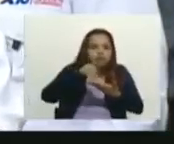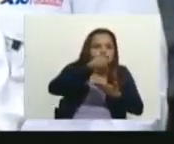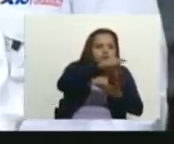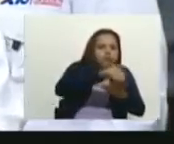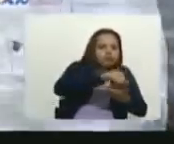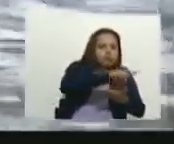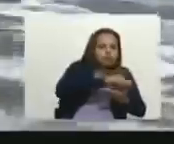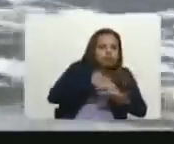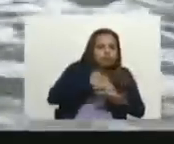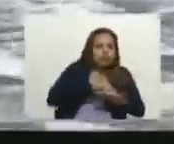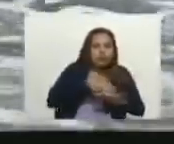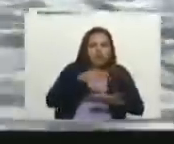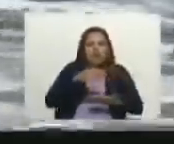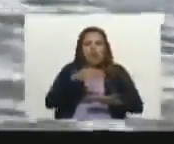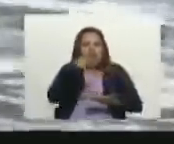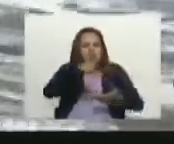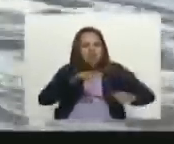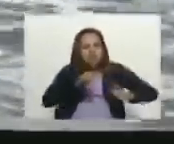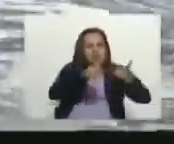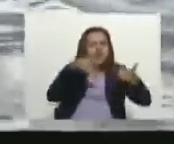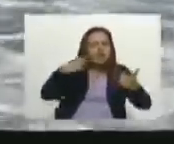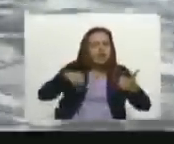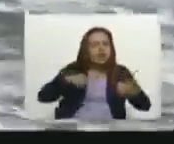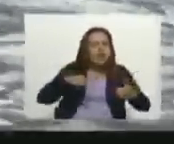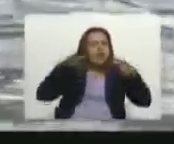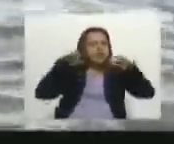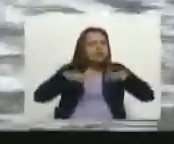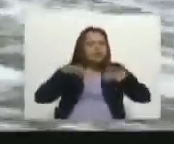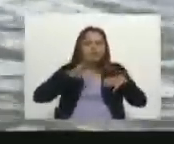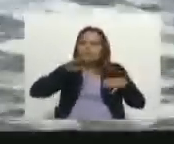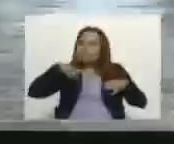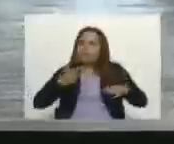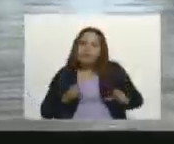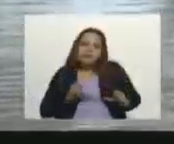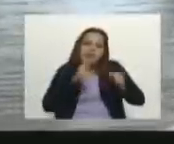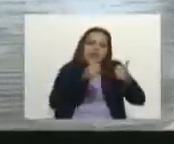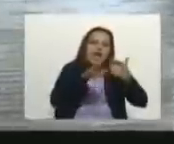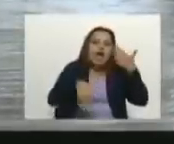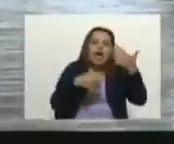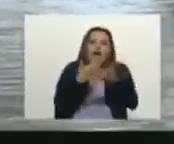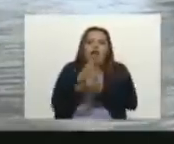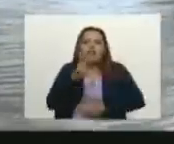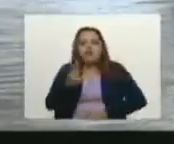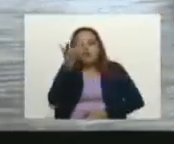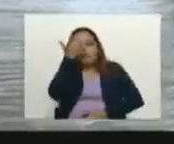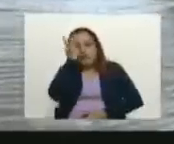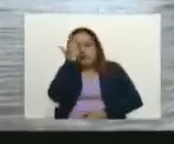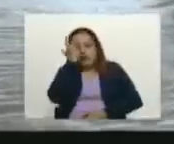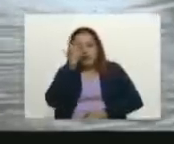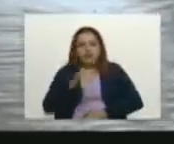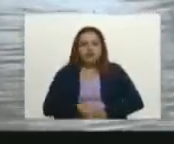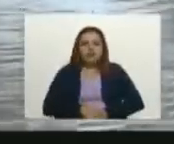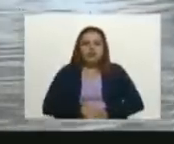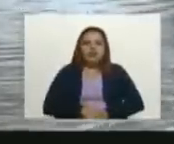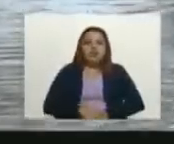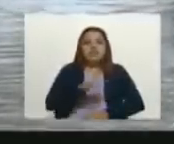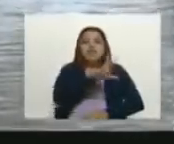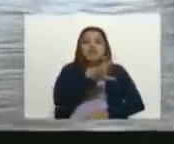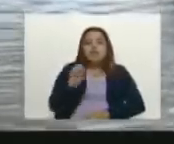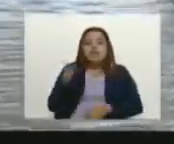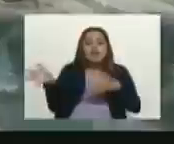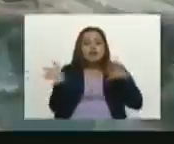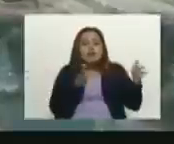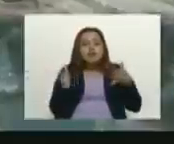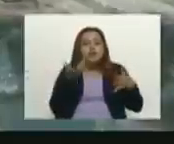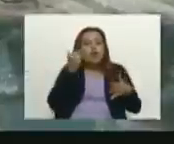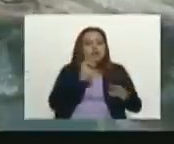Esto pasó en noviembre y por la lluvia no pudimos empezar hasta el 2 de febrero. Y el 30 de marzo estaba